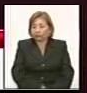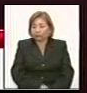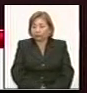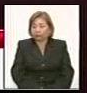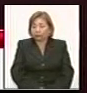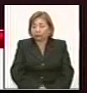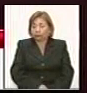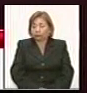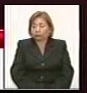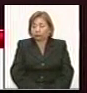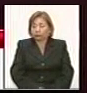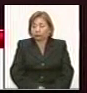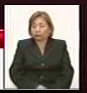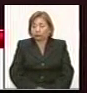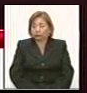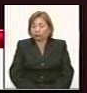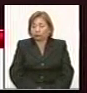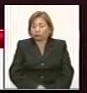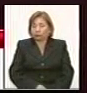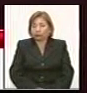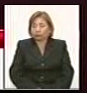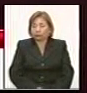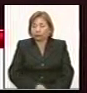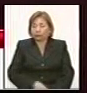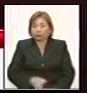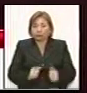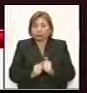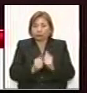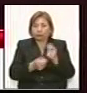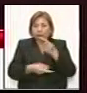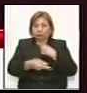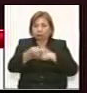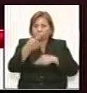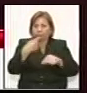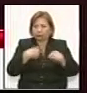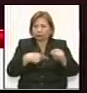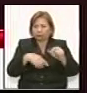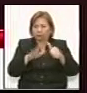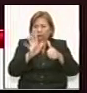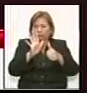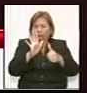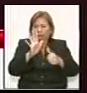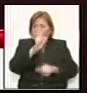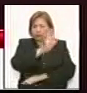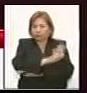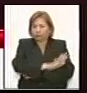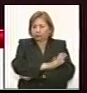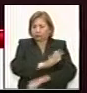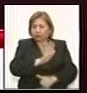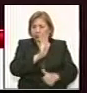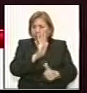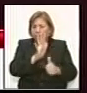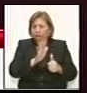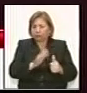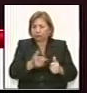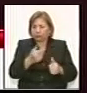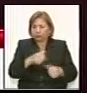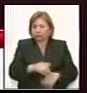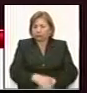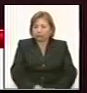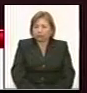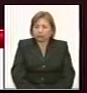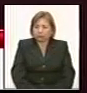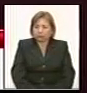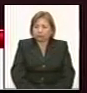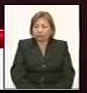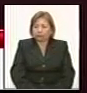Yo los voy a acompañar y estamos de vuelta a las 6:00 p.m, creo, 6:30. Sí.